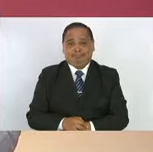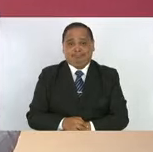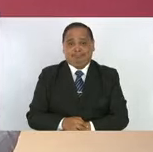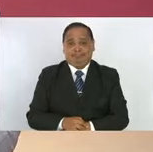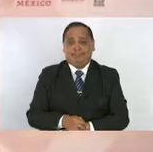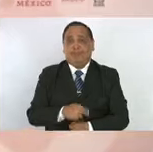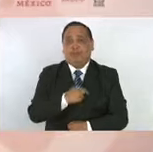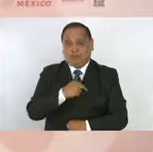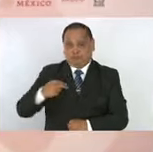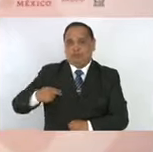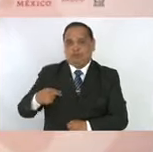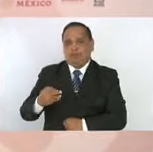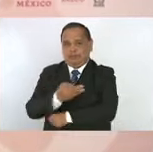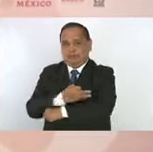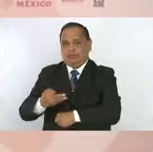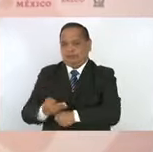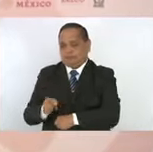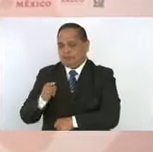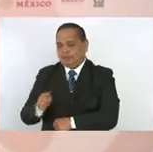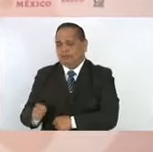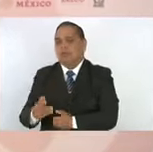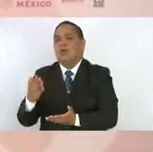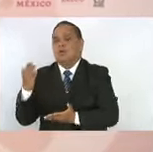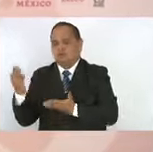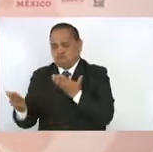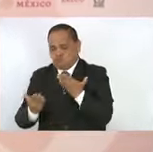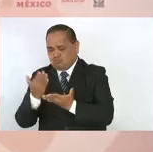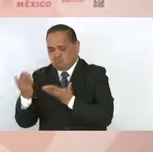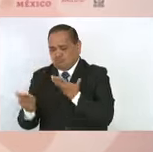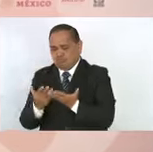posibilidad de hacerlo porque